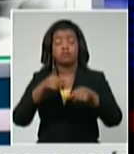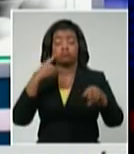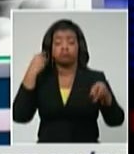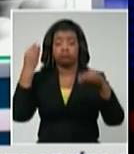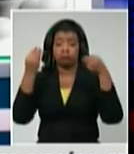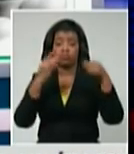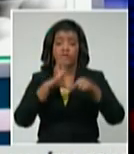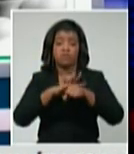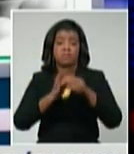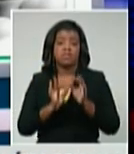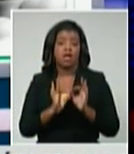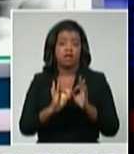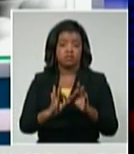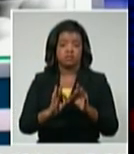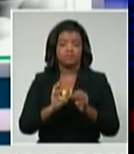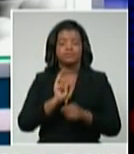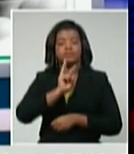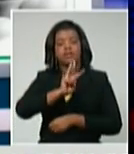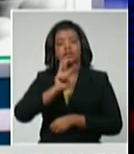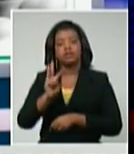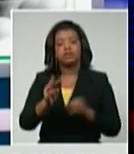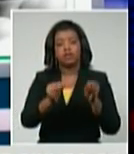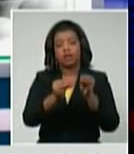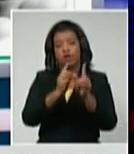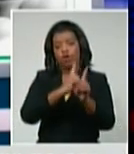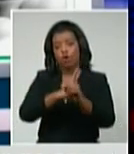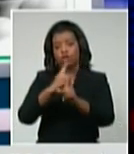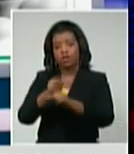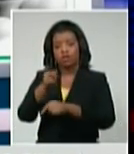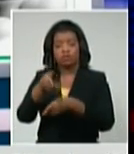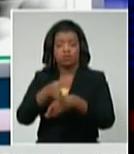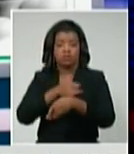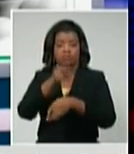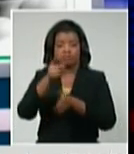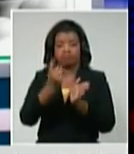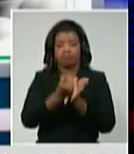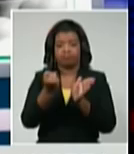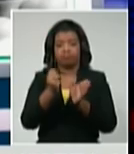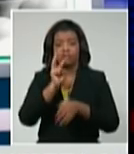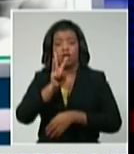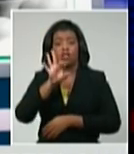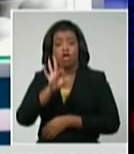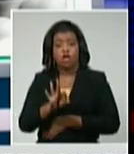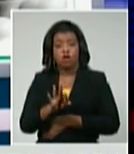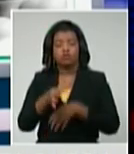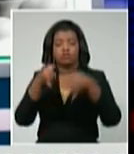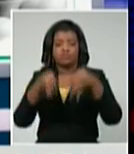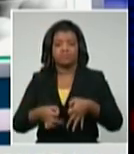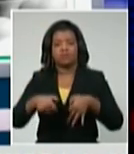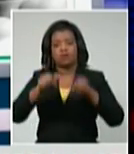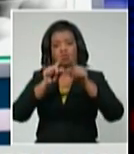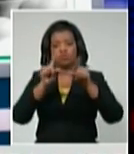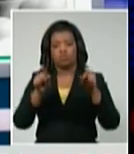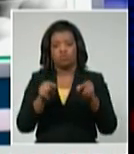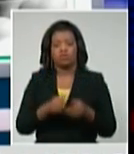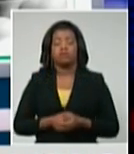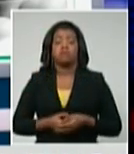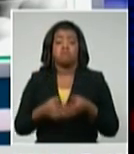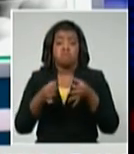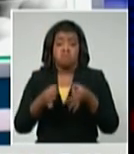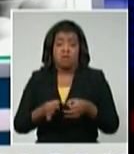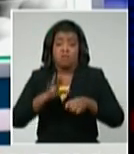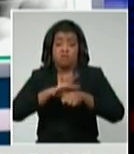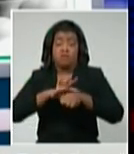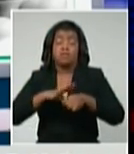enfermedad. 33 fueron contactos de casos confirmados y 38 autóctonos. Por tanto, la enfermedad continúa.